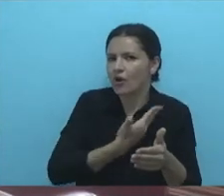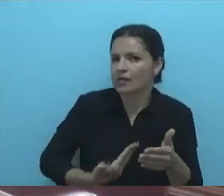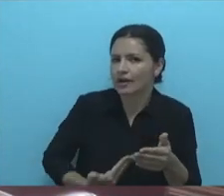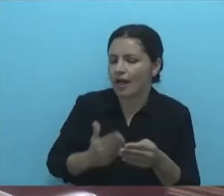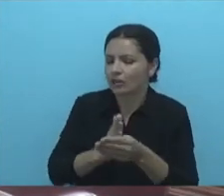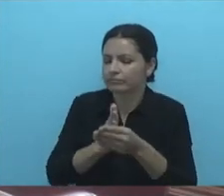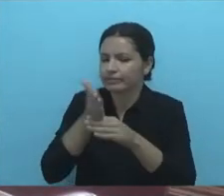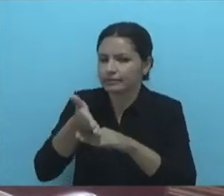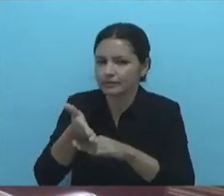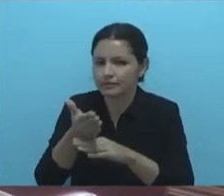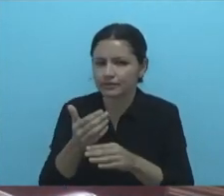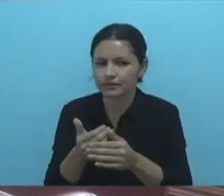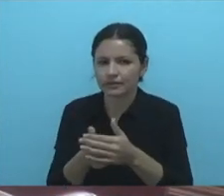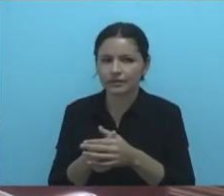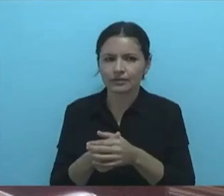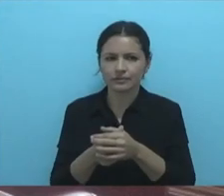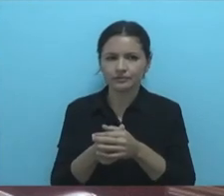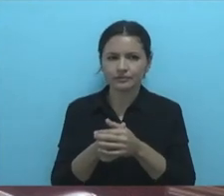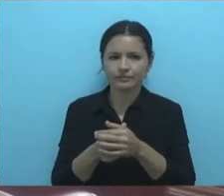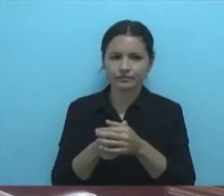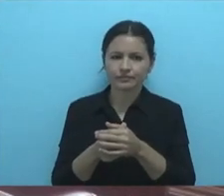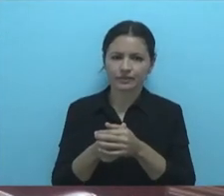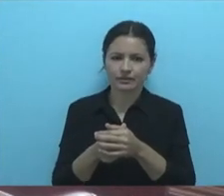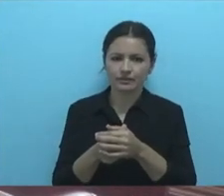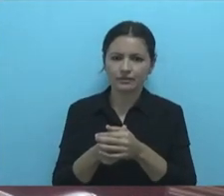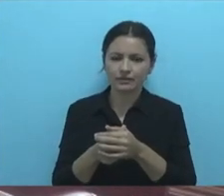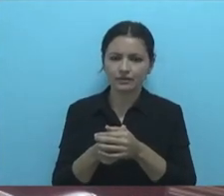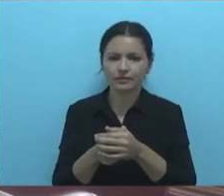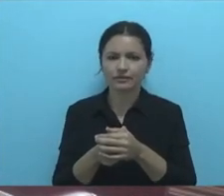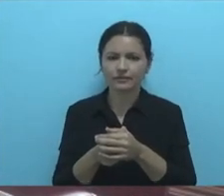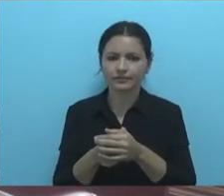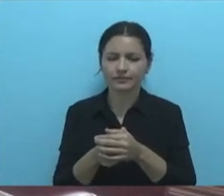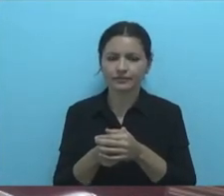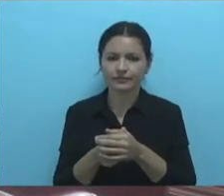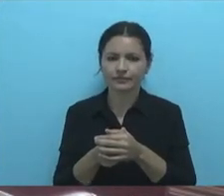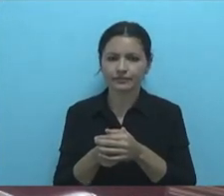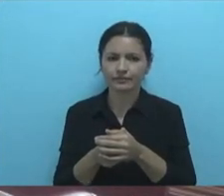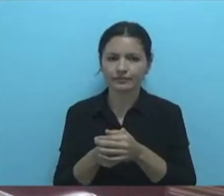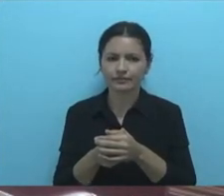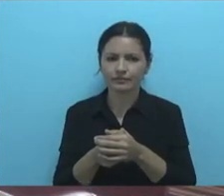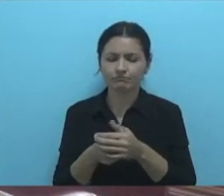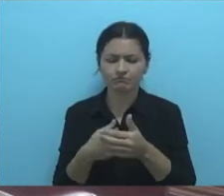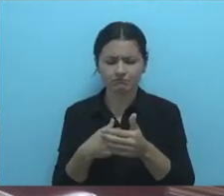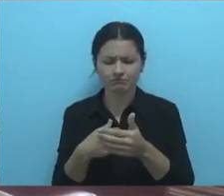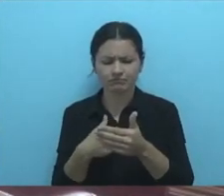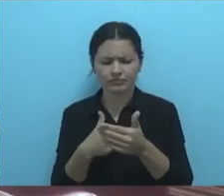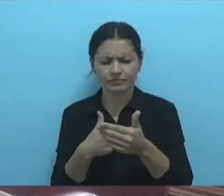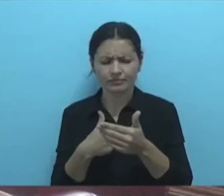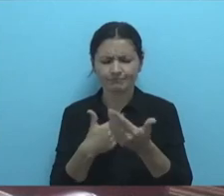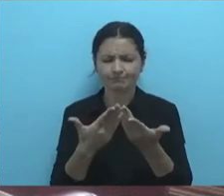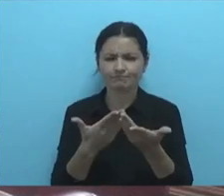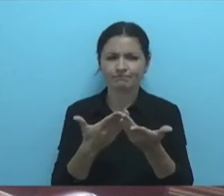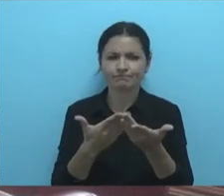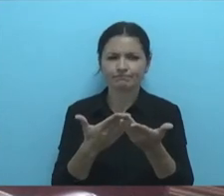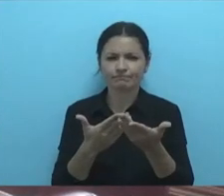no lo busqué expresamente busqué a ver que si yo estaba tan equivocado si lo que